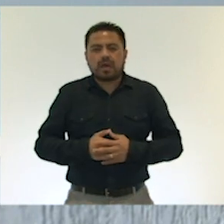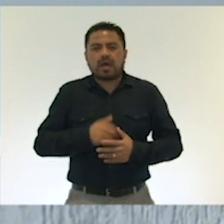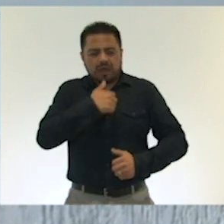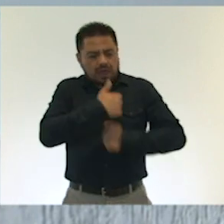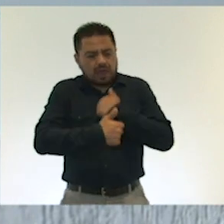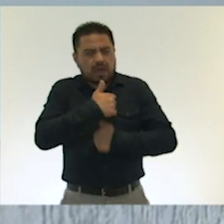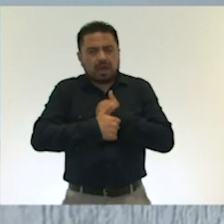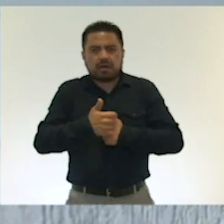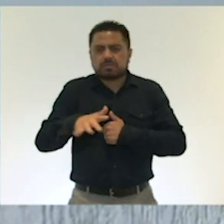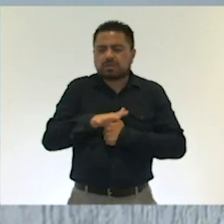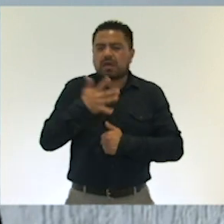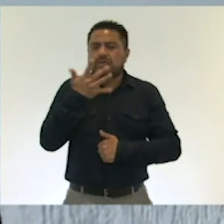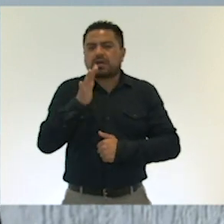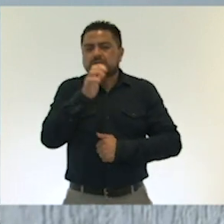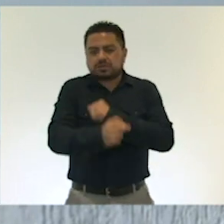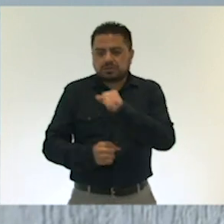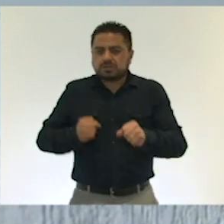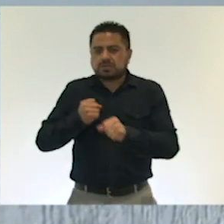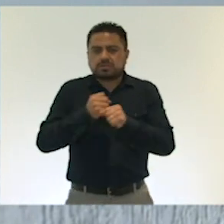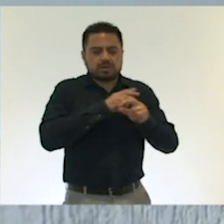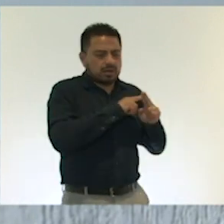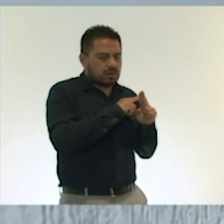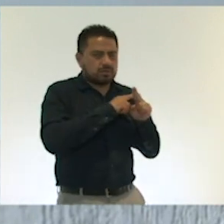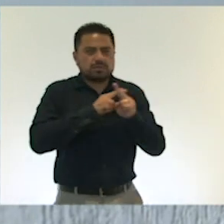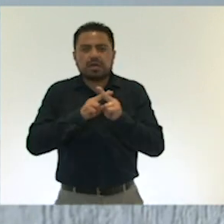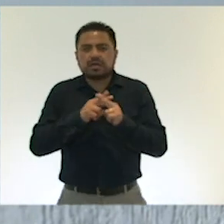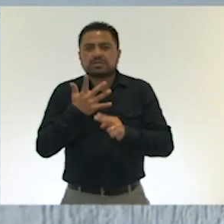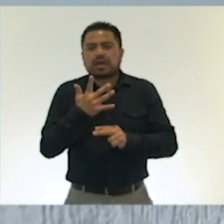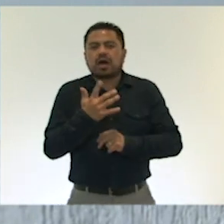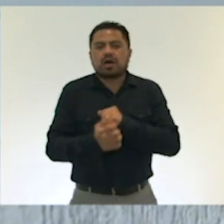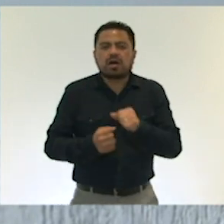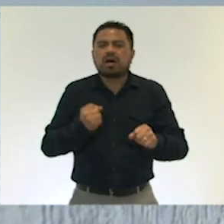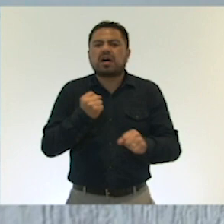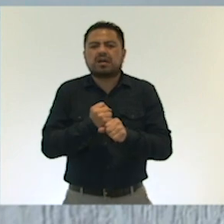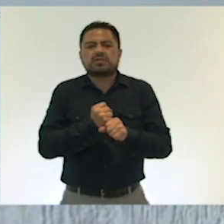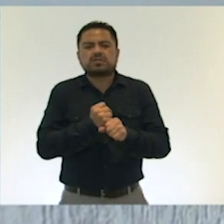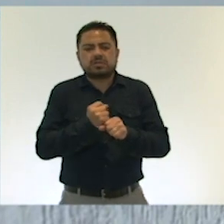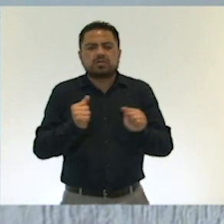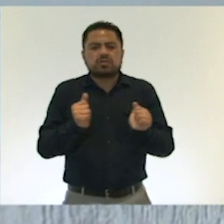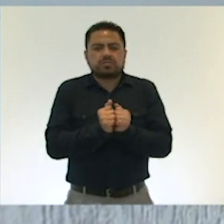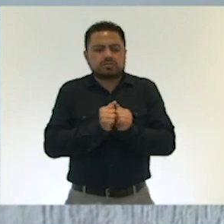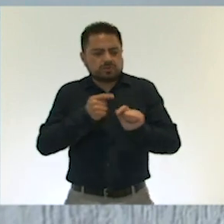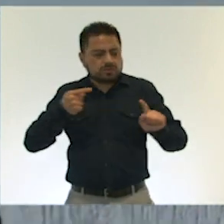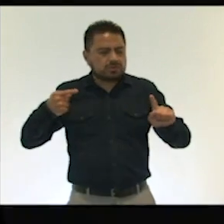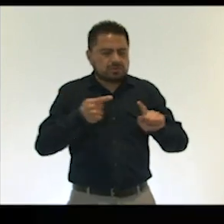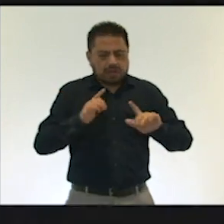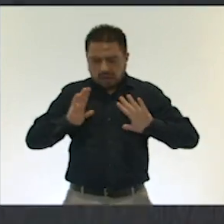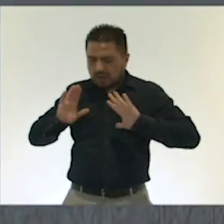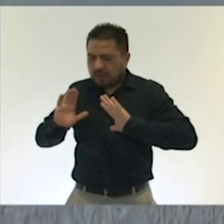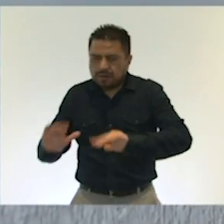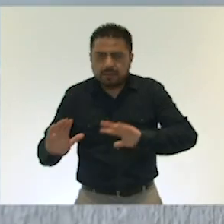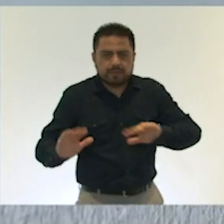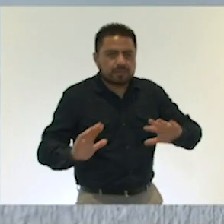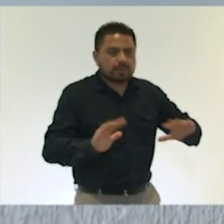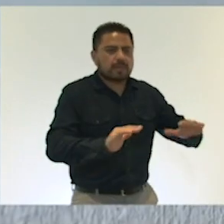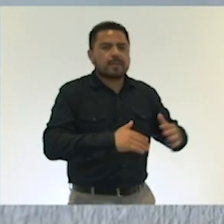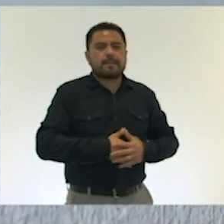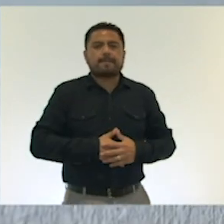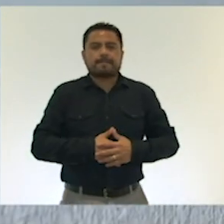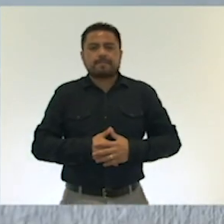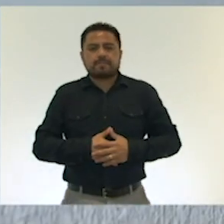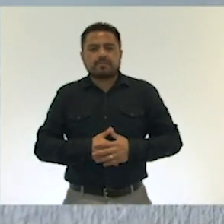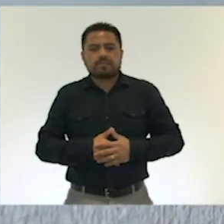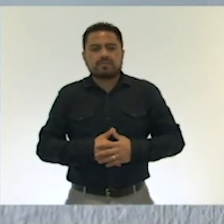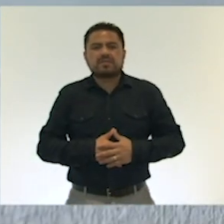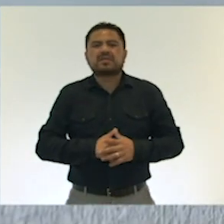carrera aproximadamente 10 años y 5 años en el campo de la enseñanza. El mundo